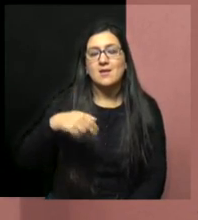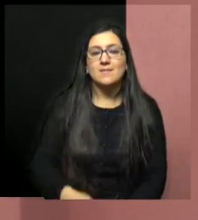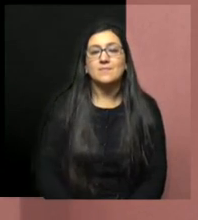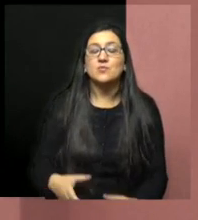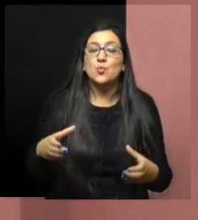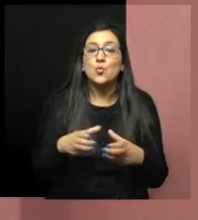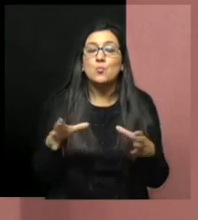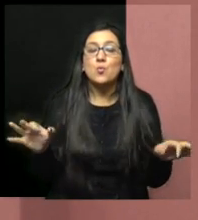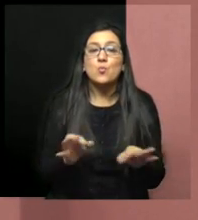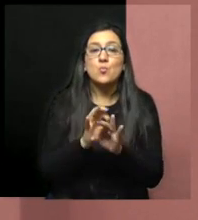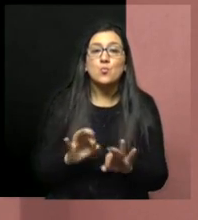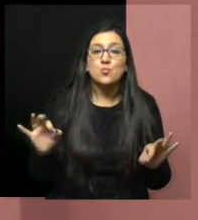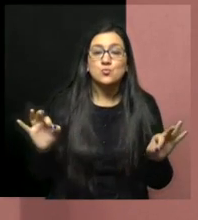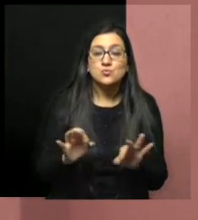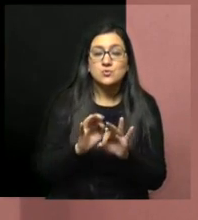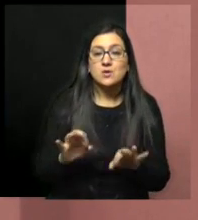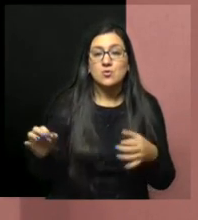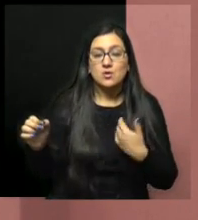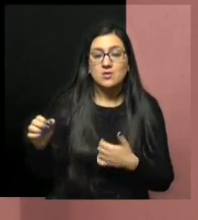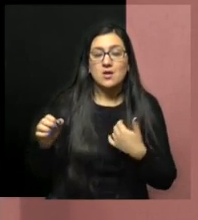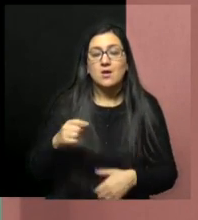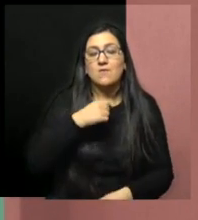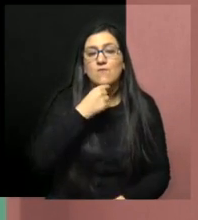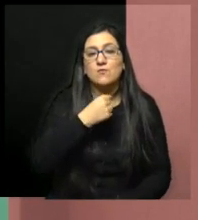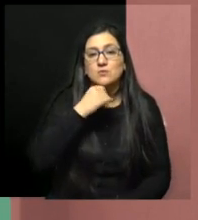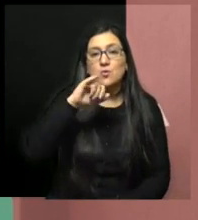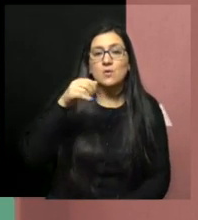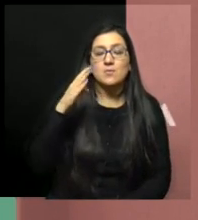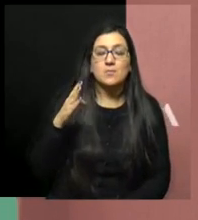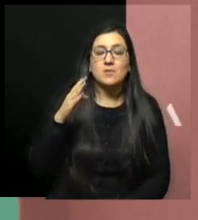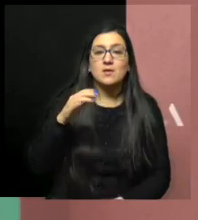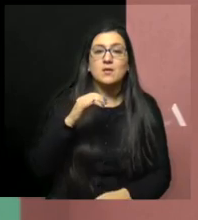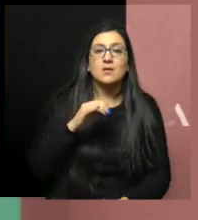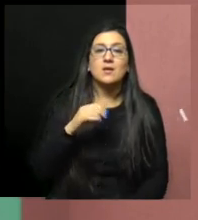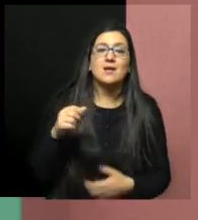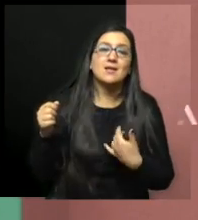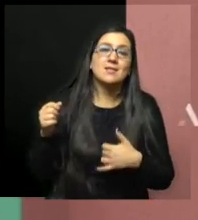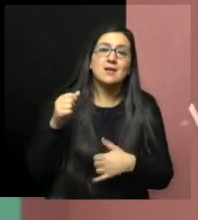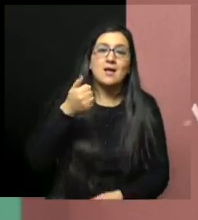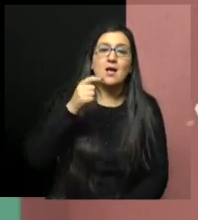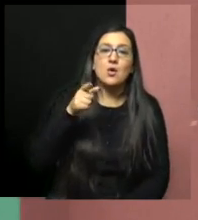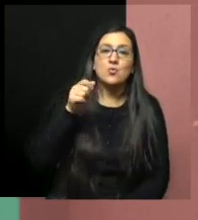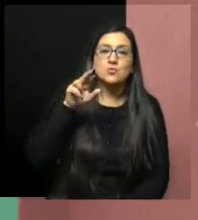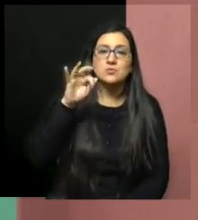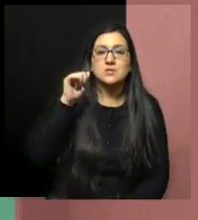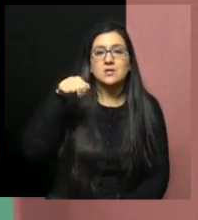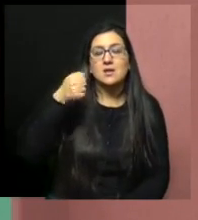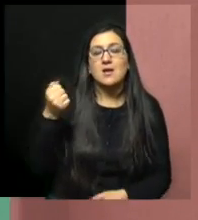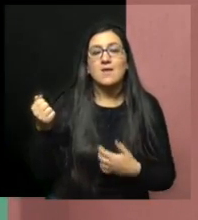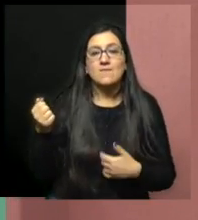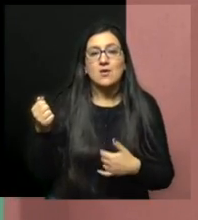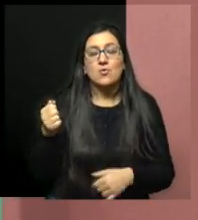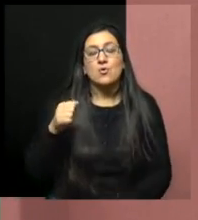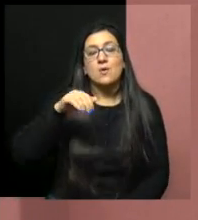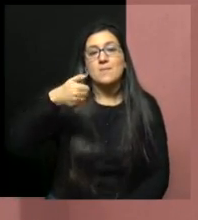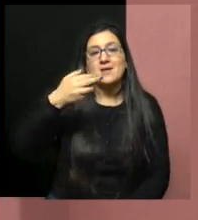por Federico Morosini en guitarra y voces, Juan Pablo Campaña en guitarras, Agustina Santomauro en bajo y